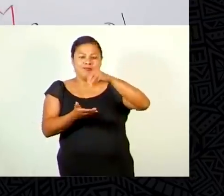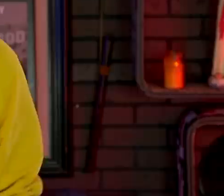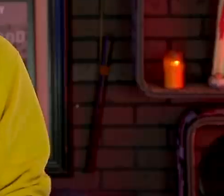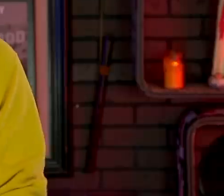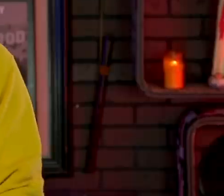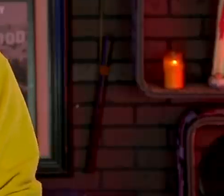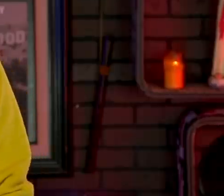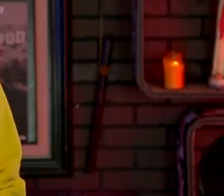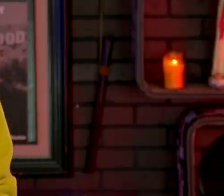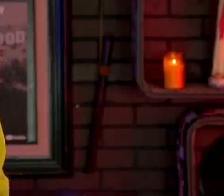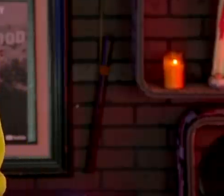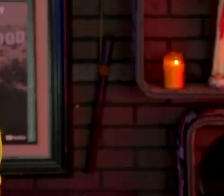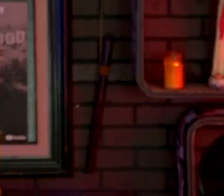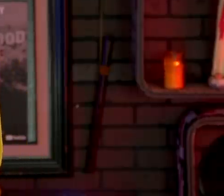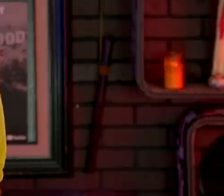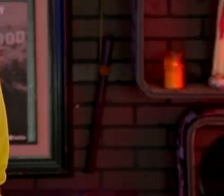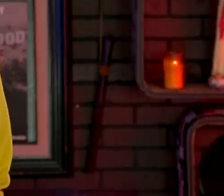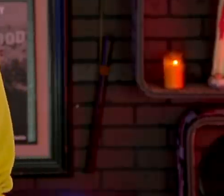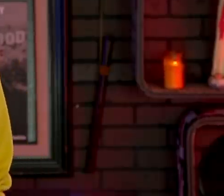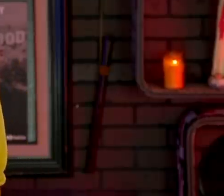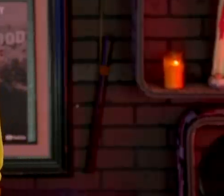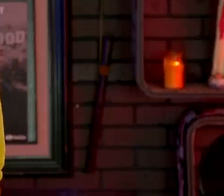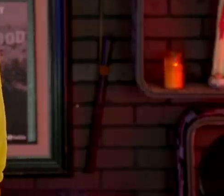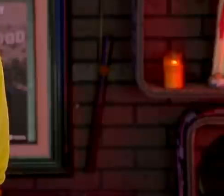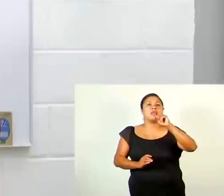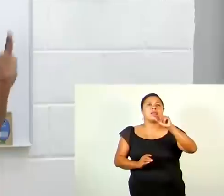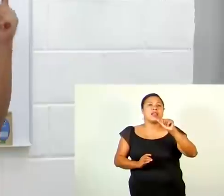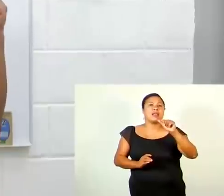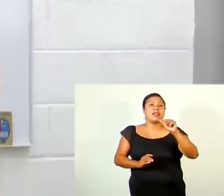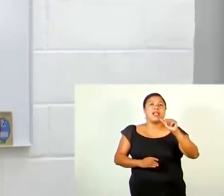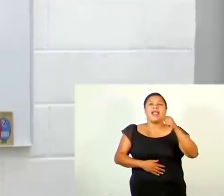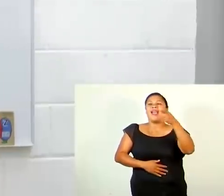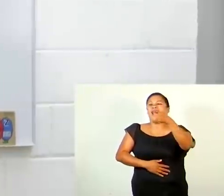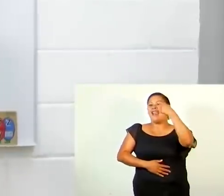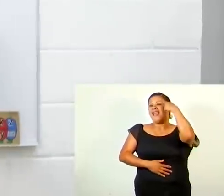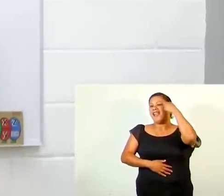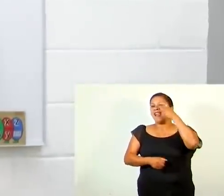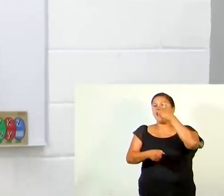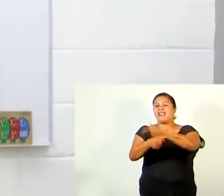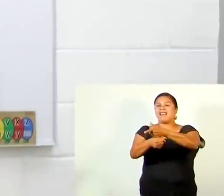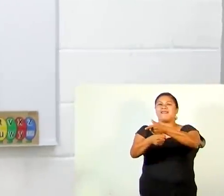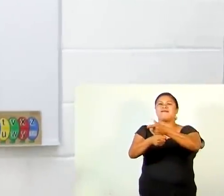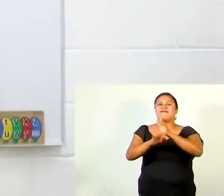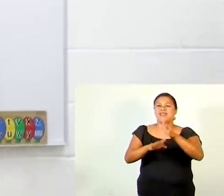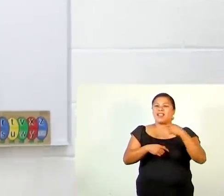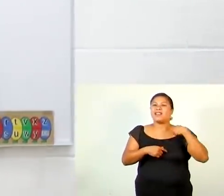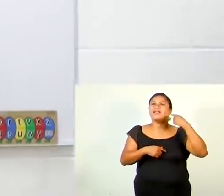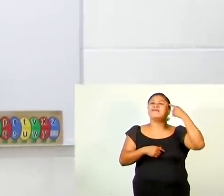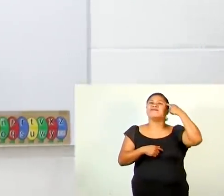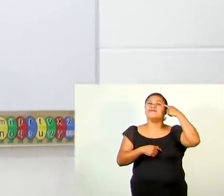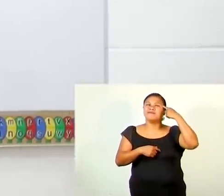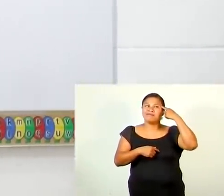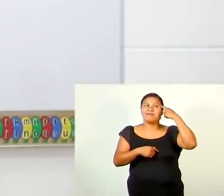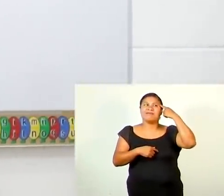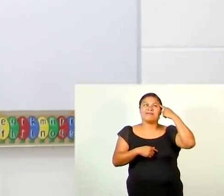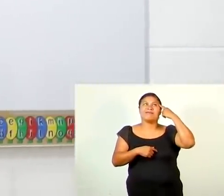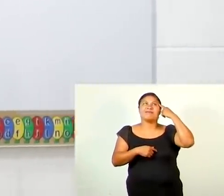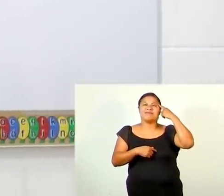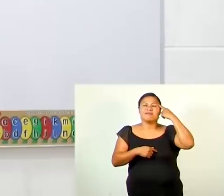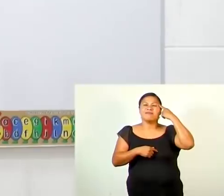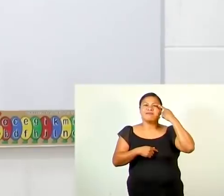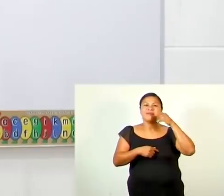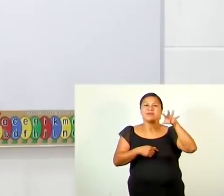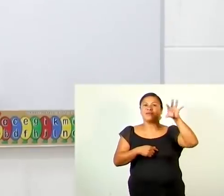Por si no sabían qué había pasado con Dora la Exploradora Ah, ahí ya se vino una imagen a tu cabeza